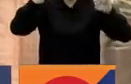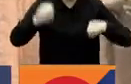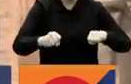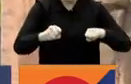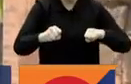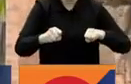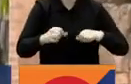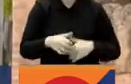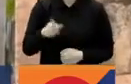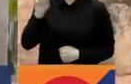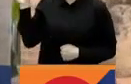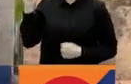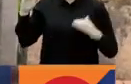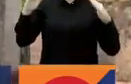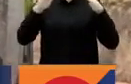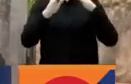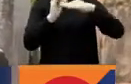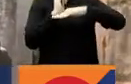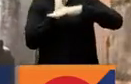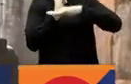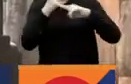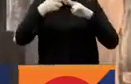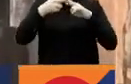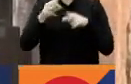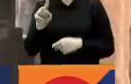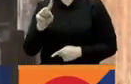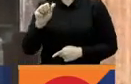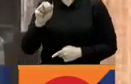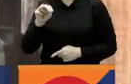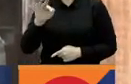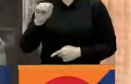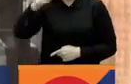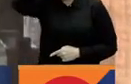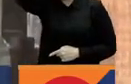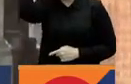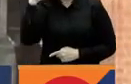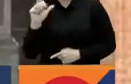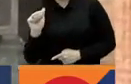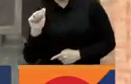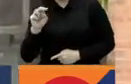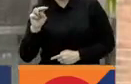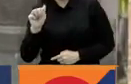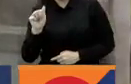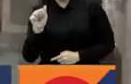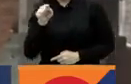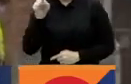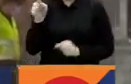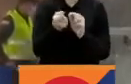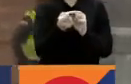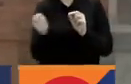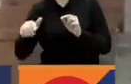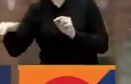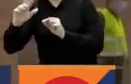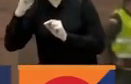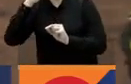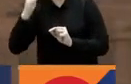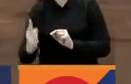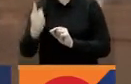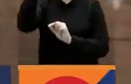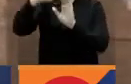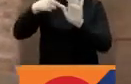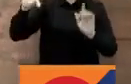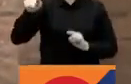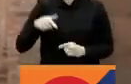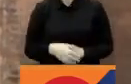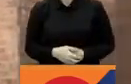capilla de Santa Ana también se encuentra en la parte histórica con el templo en donde se promulgó la primera constitución de la República de Colombia. El